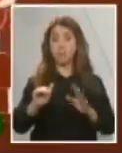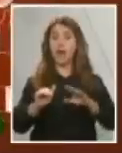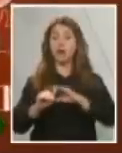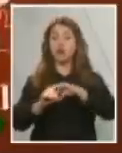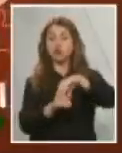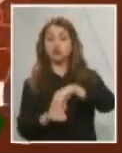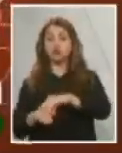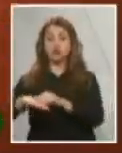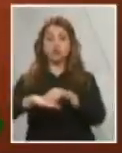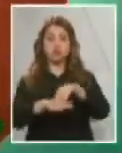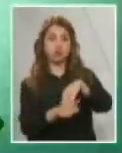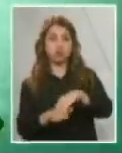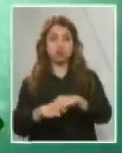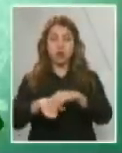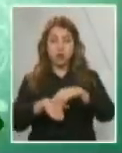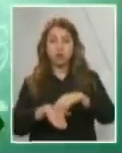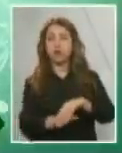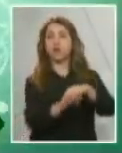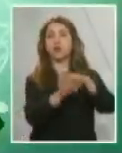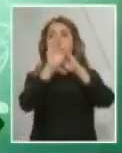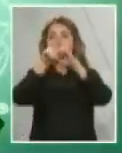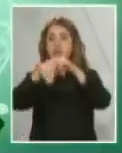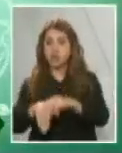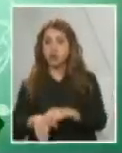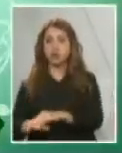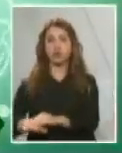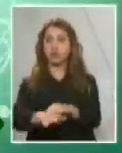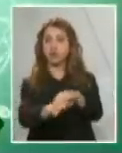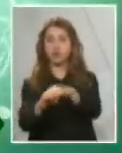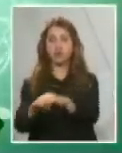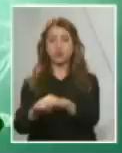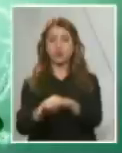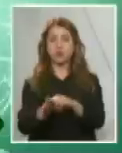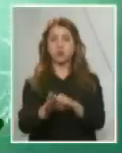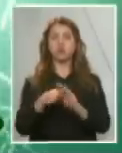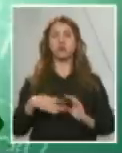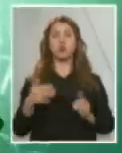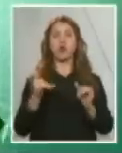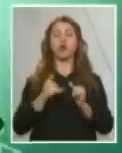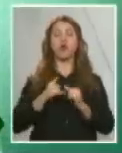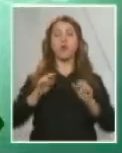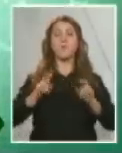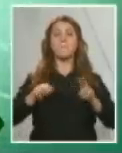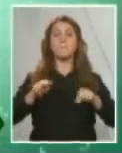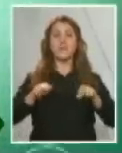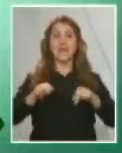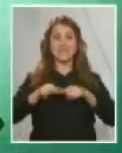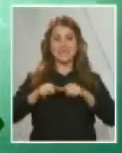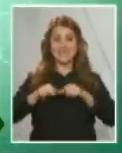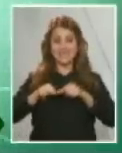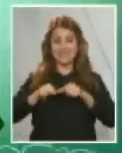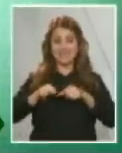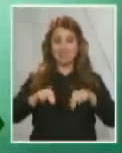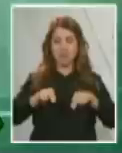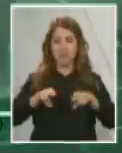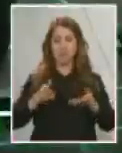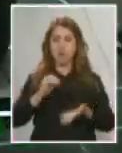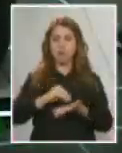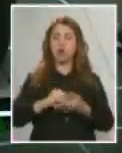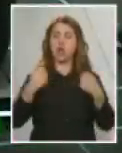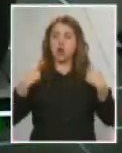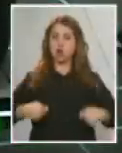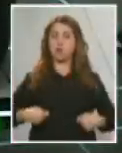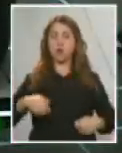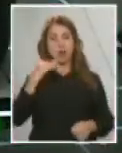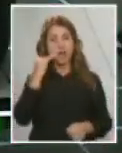básico como que un niño pueda jugar, exacto. Pues el auto está pensado y diseñado para ser jugado con las manos. O cómo le pone la ropa una